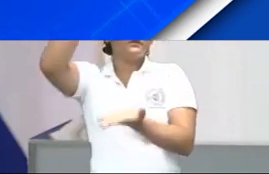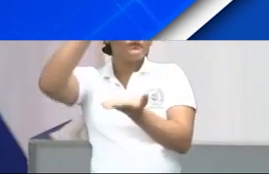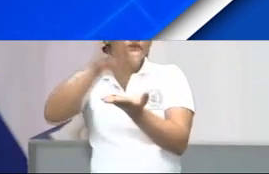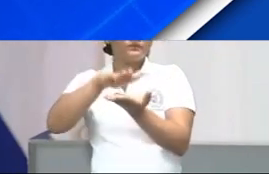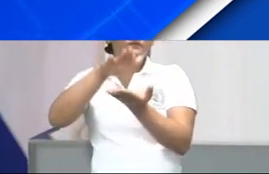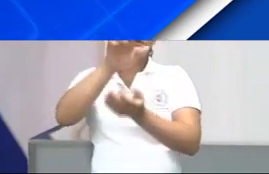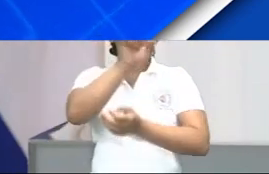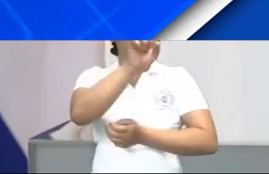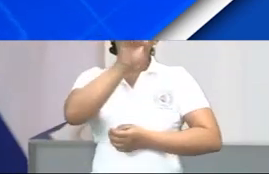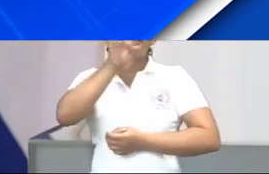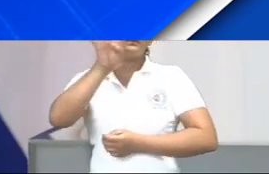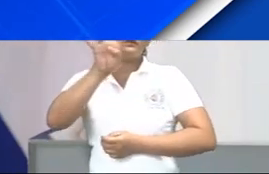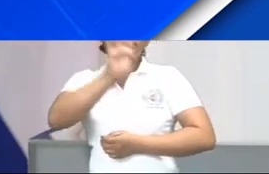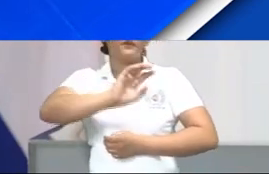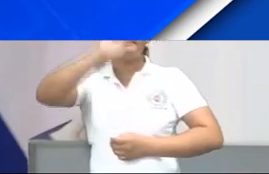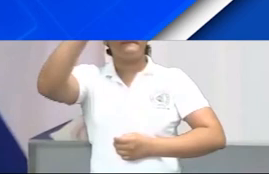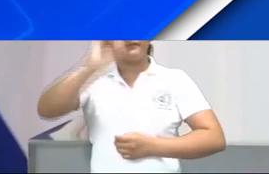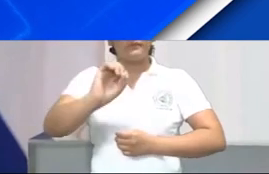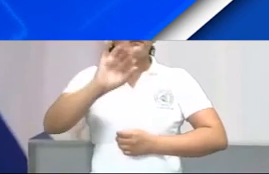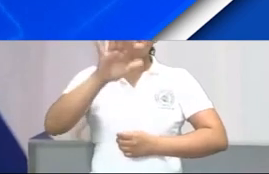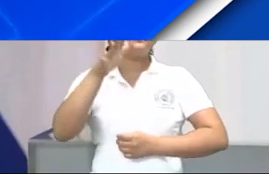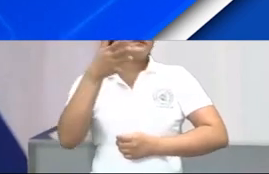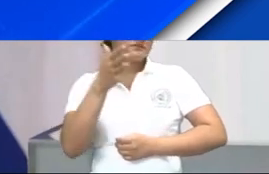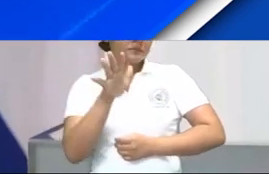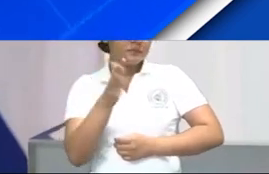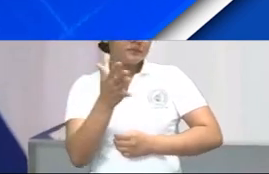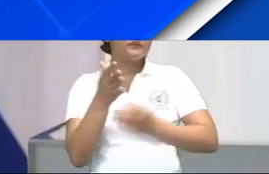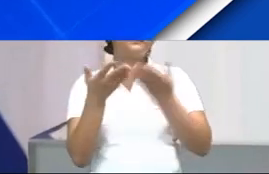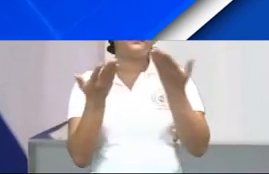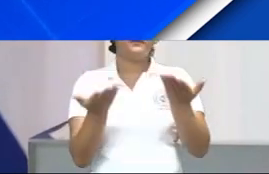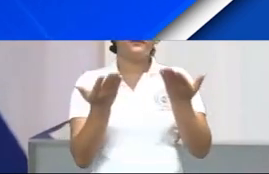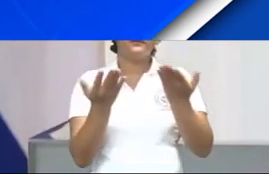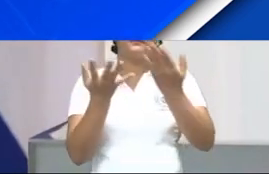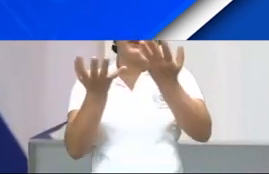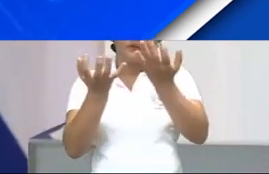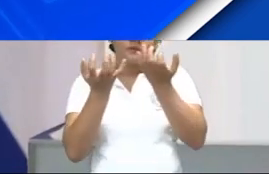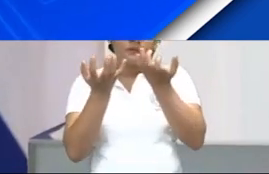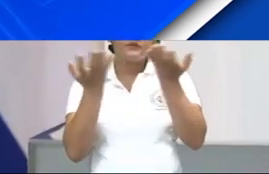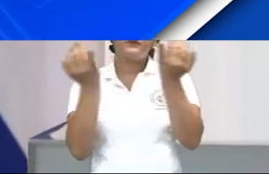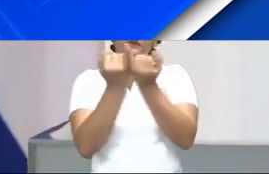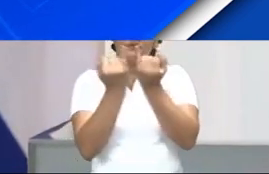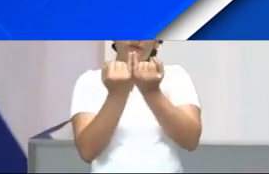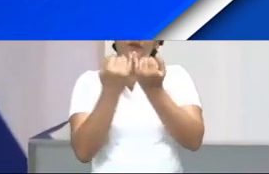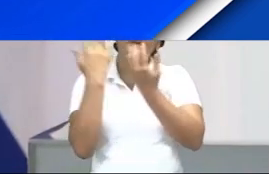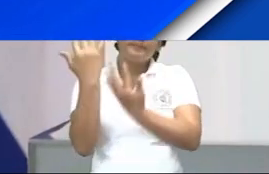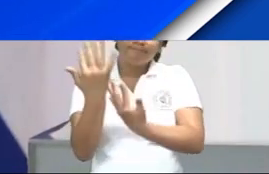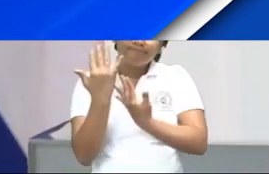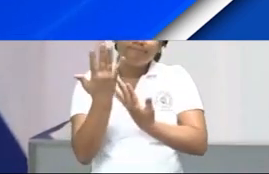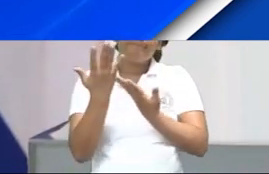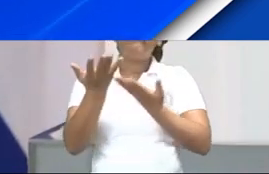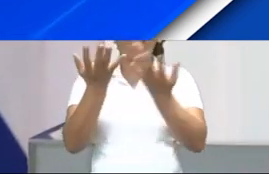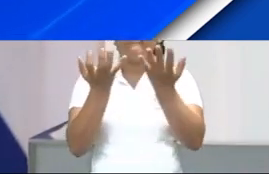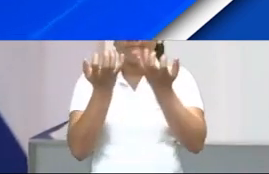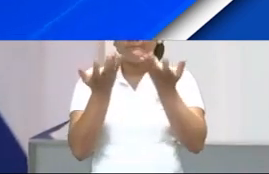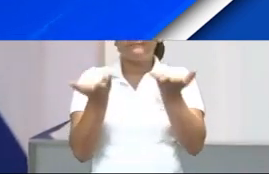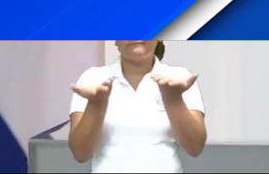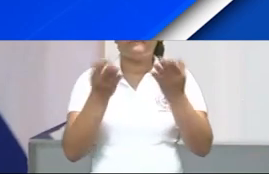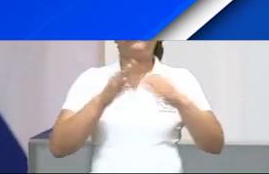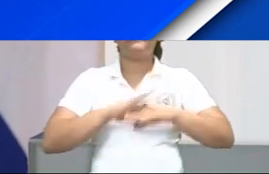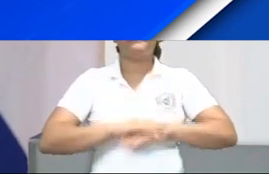14%, que es un número realmente deseable, es una gran aspiración para las